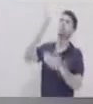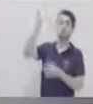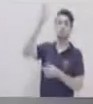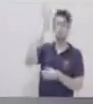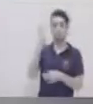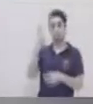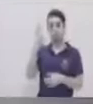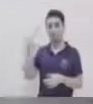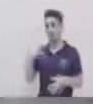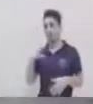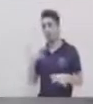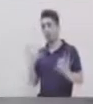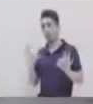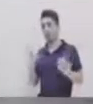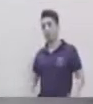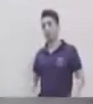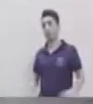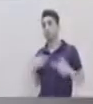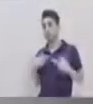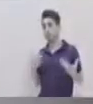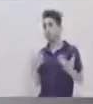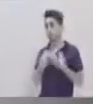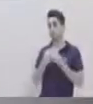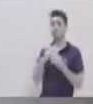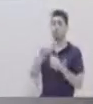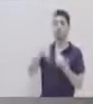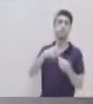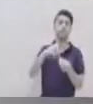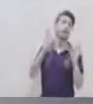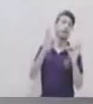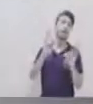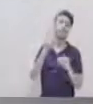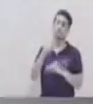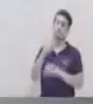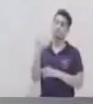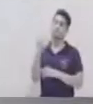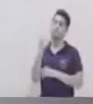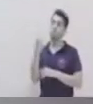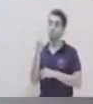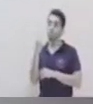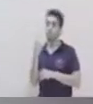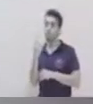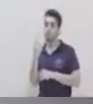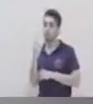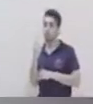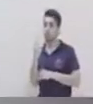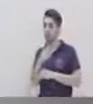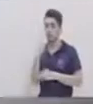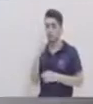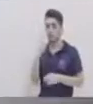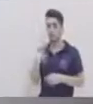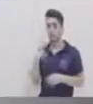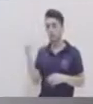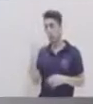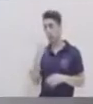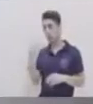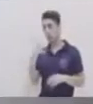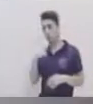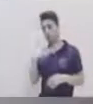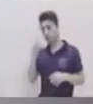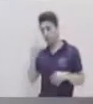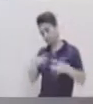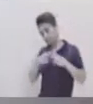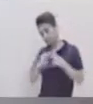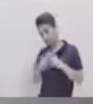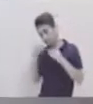al Creador por tener vida y estar en familia, ¿verdad? Que es nuestra base importante y es con los que nosotros pues